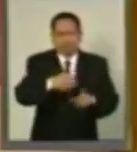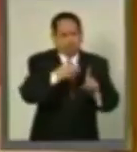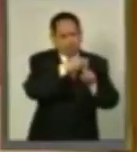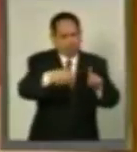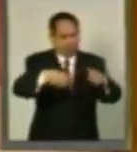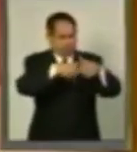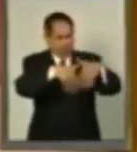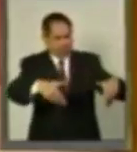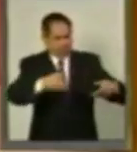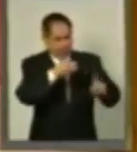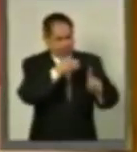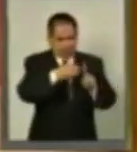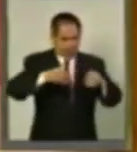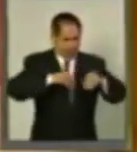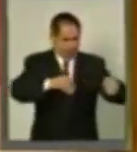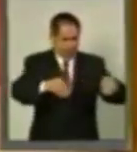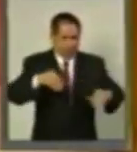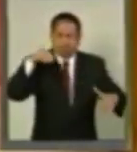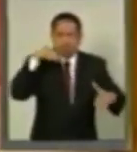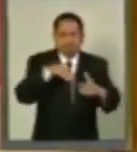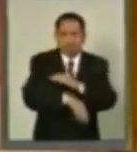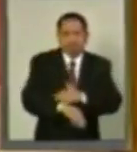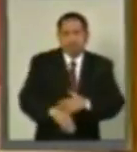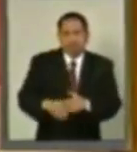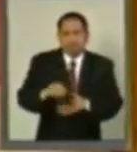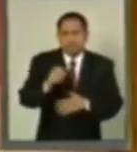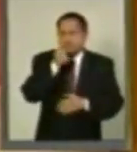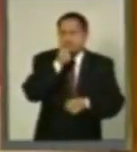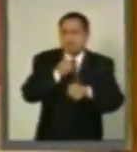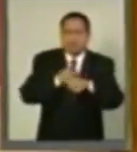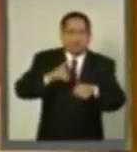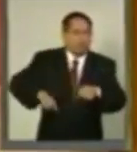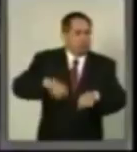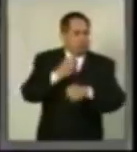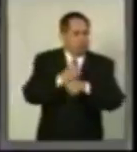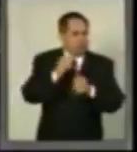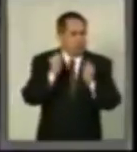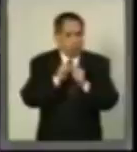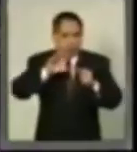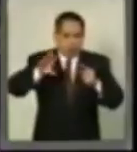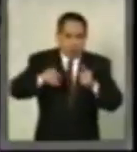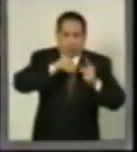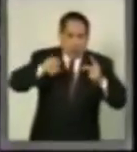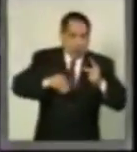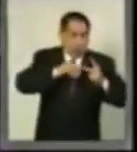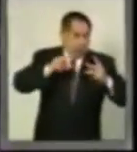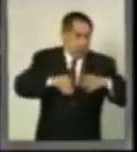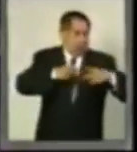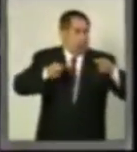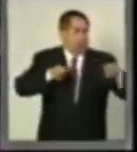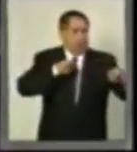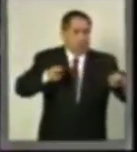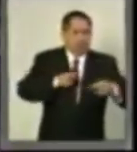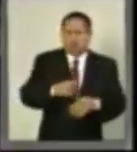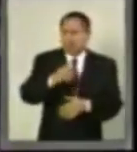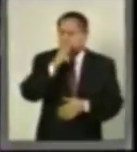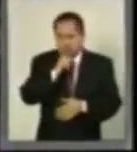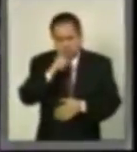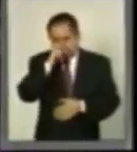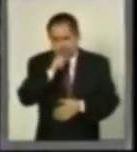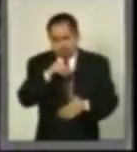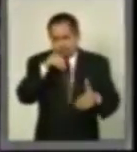esta Secretaría de Gobernación con todas estas facultades concentradas no ha